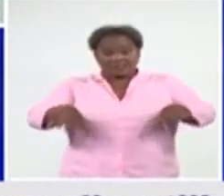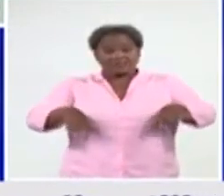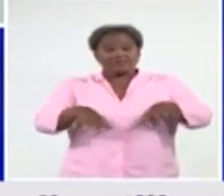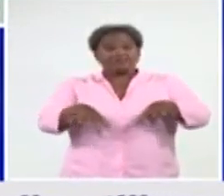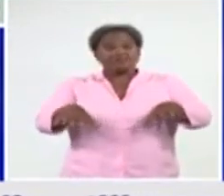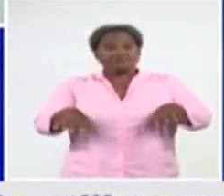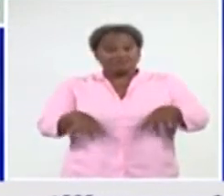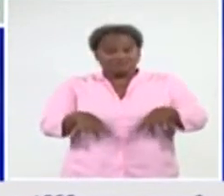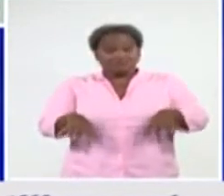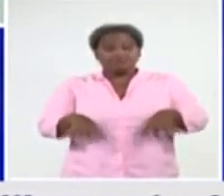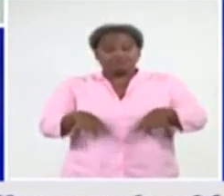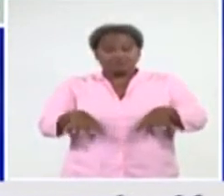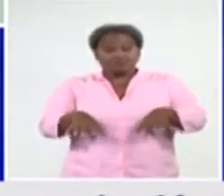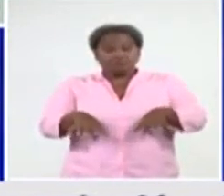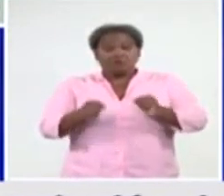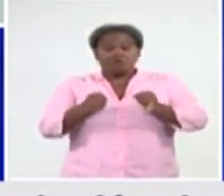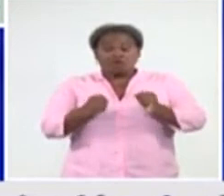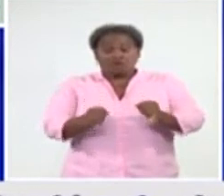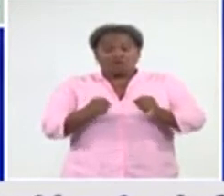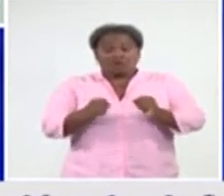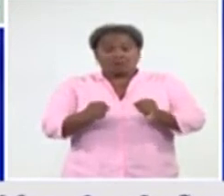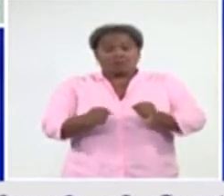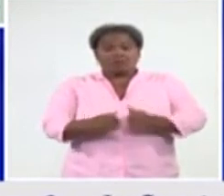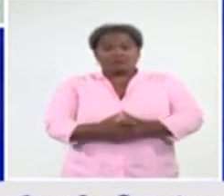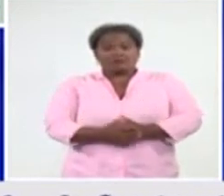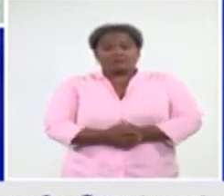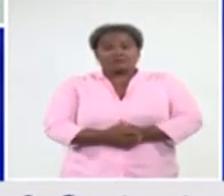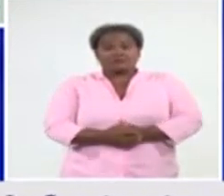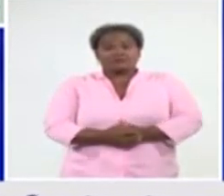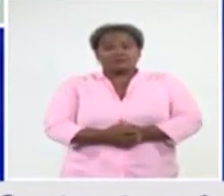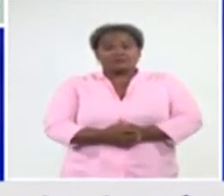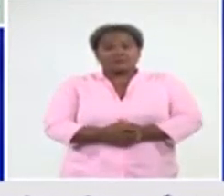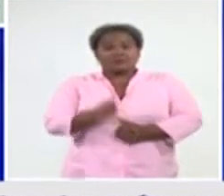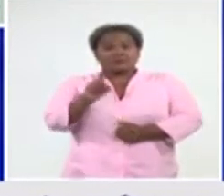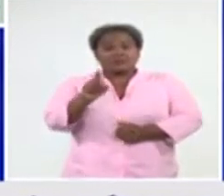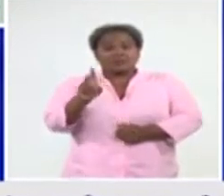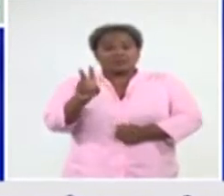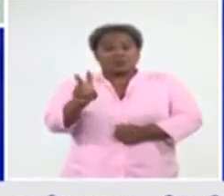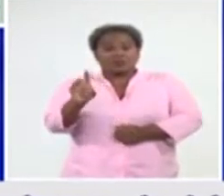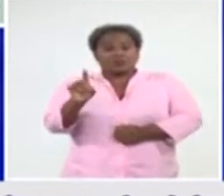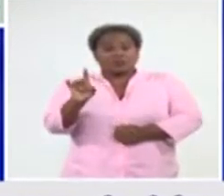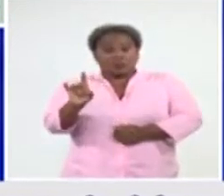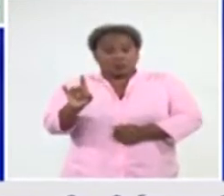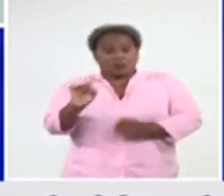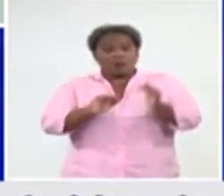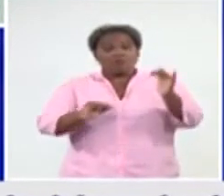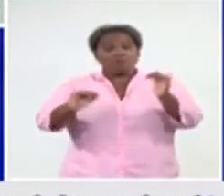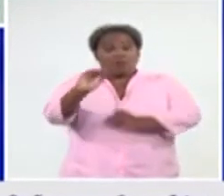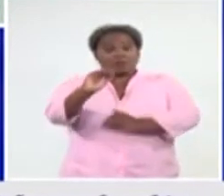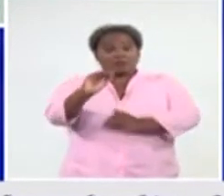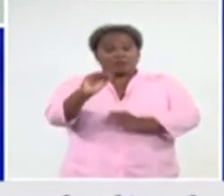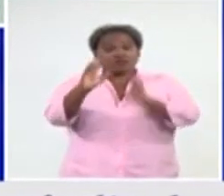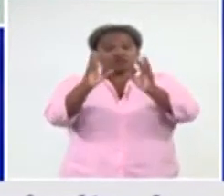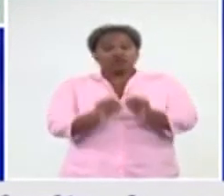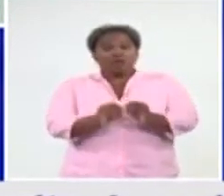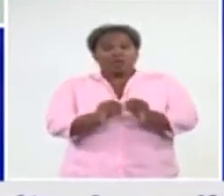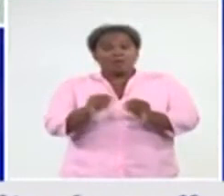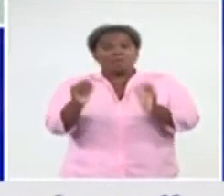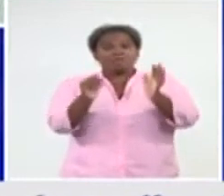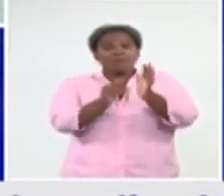de una envergadura importante, 129 casos más, 1.211 en